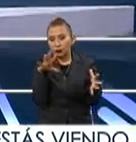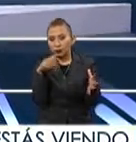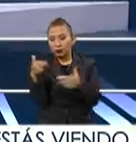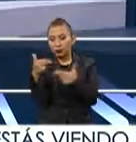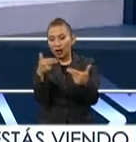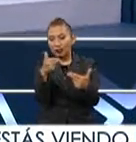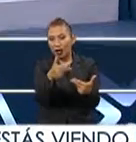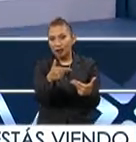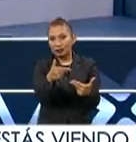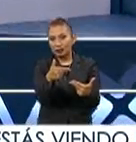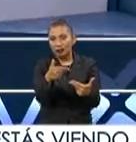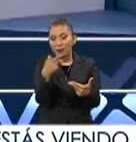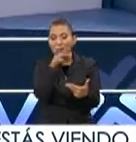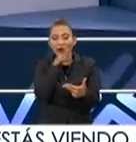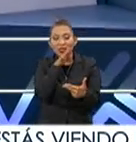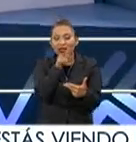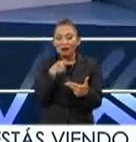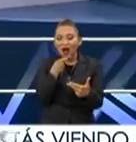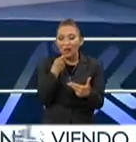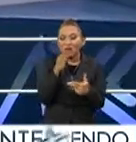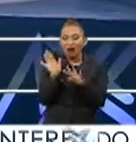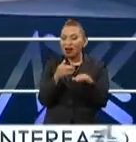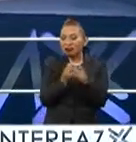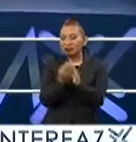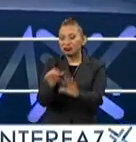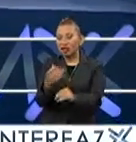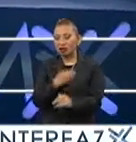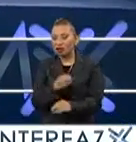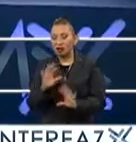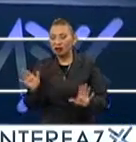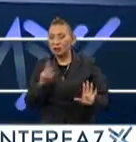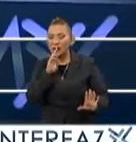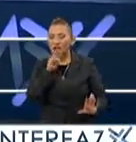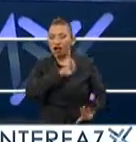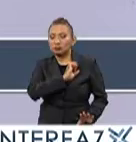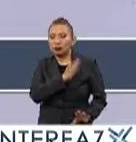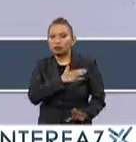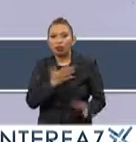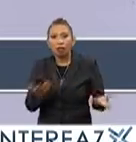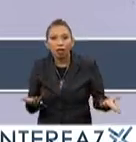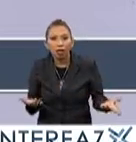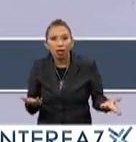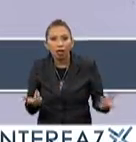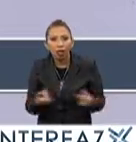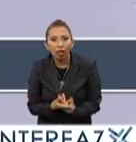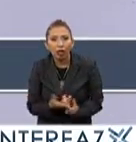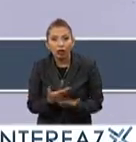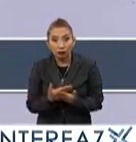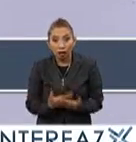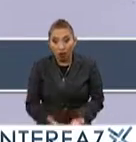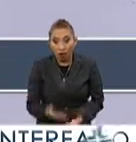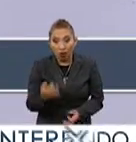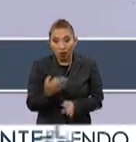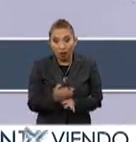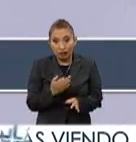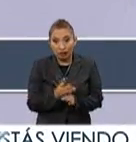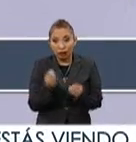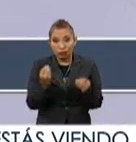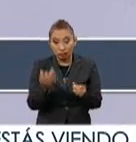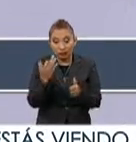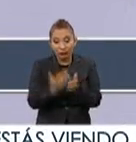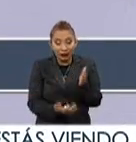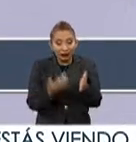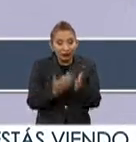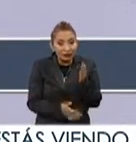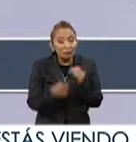transmisión generacional, es decir, los padres ya no querían enseñarles a los hijos. Verdaderamente ahora estamos todavía hay mucho por